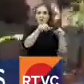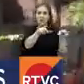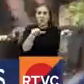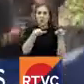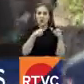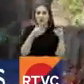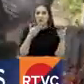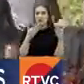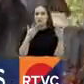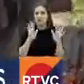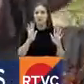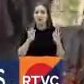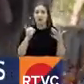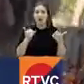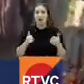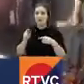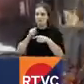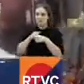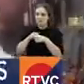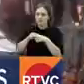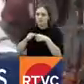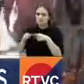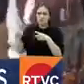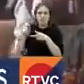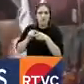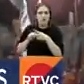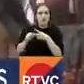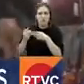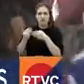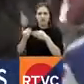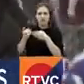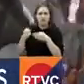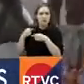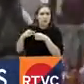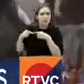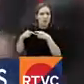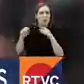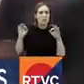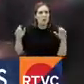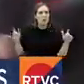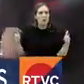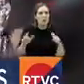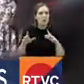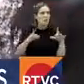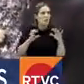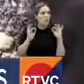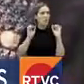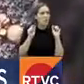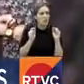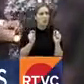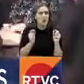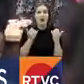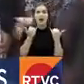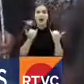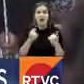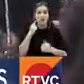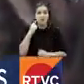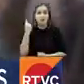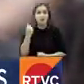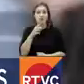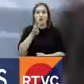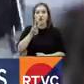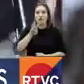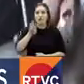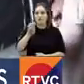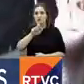destacó que se cumplen 2 semanas con números bajos en contagios y mortalidad. Actualmente hay 88 pacientes con